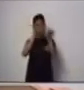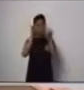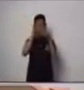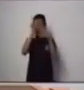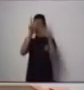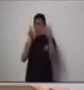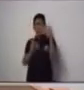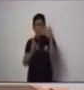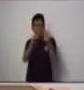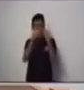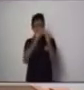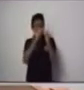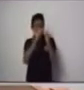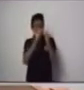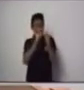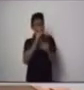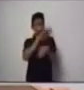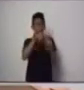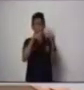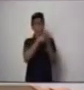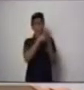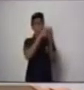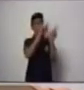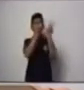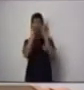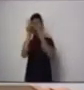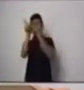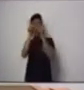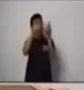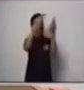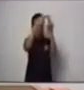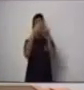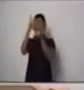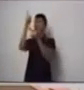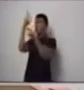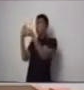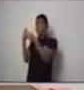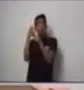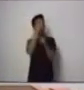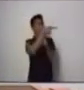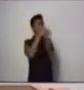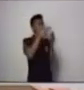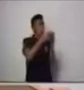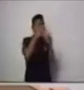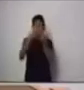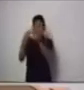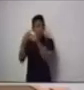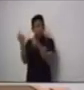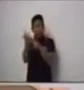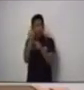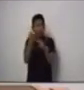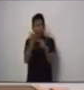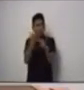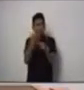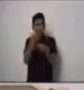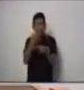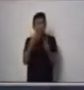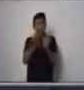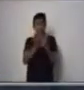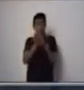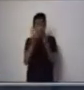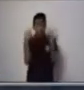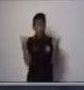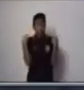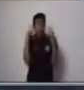posee un nombre. Todo posee un nombre. Estamos rodeados de muchas palabras. Nuestro lenguaje, el